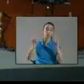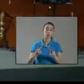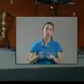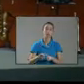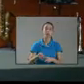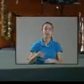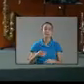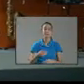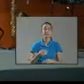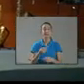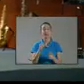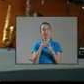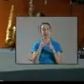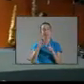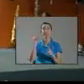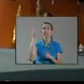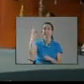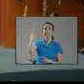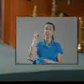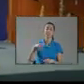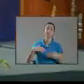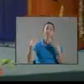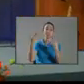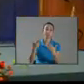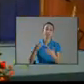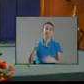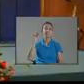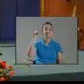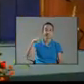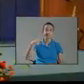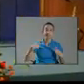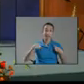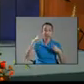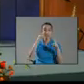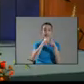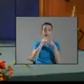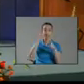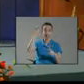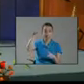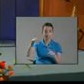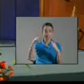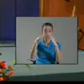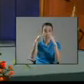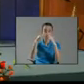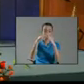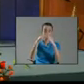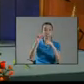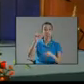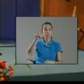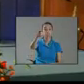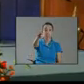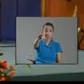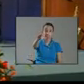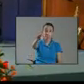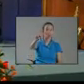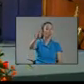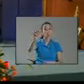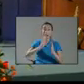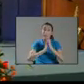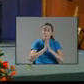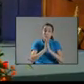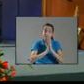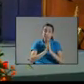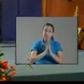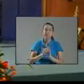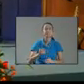Y me hizo así, se paró y me dijo, amén, lo agarro. Porque siempre andan algunos dando vueltas que agarran las bendiciones de otro, hermano.